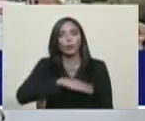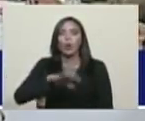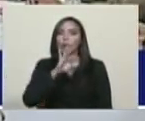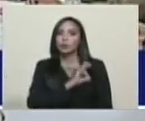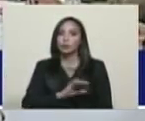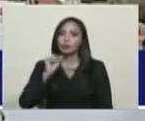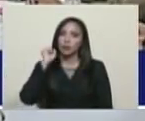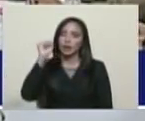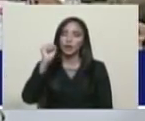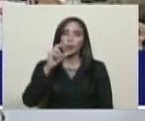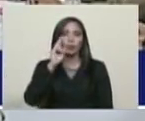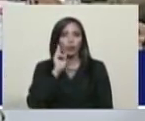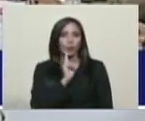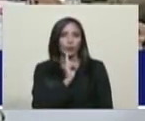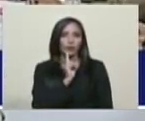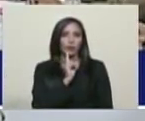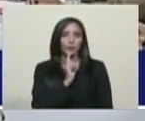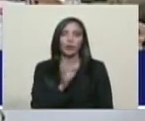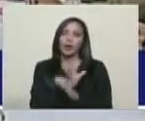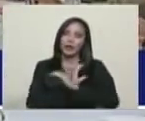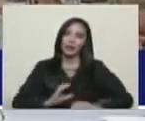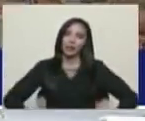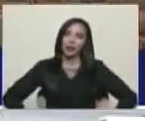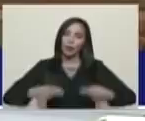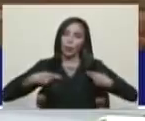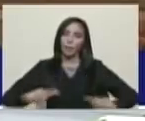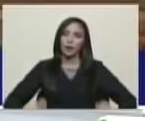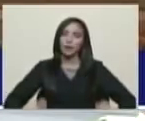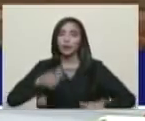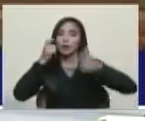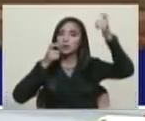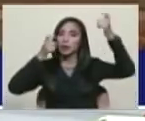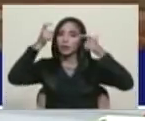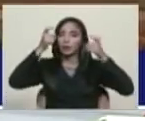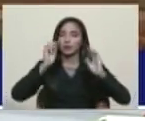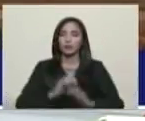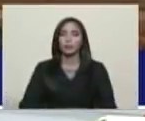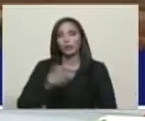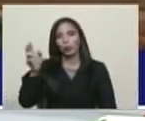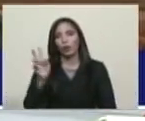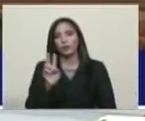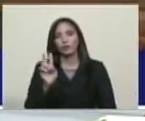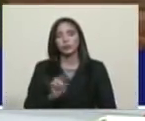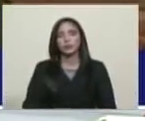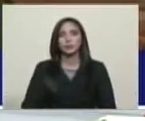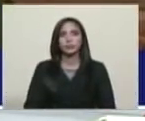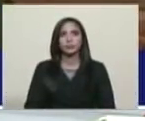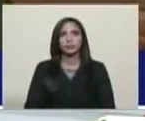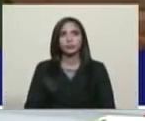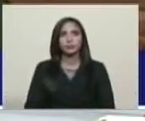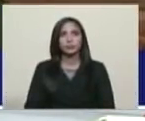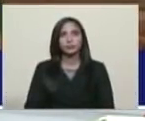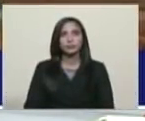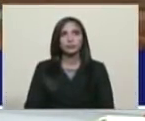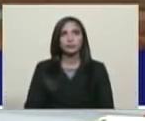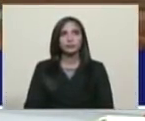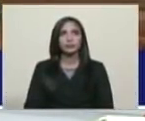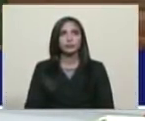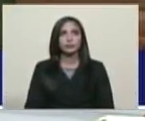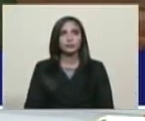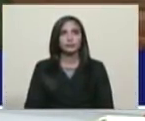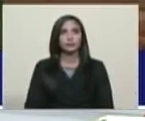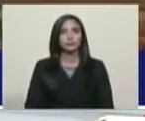socialismo bolivariano, cristiano, humanista y chavista de Venezuela. Bueno, vamos bien